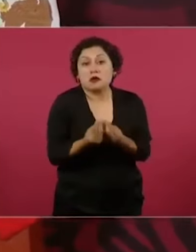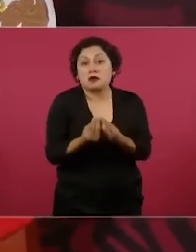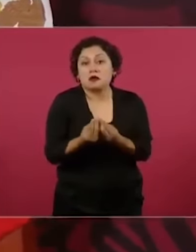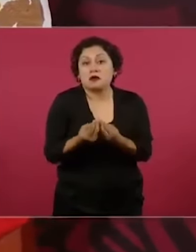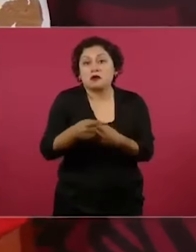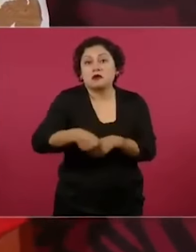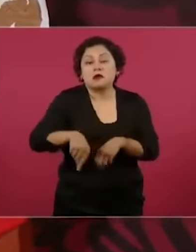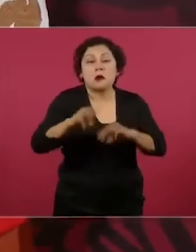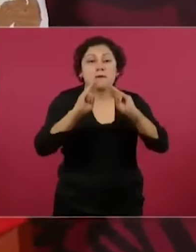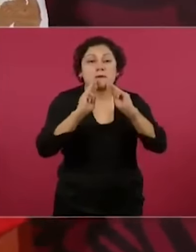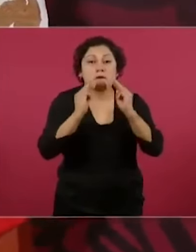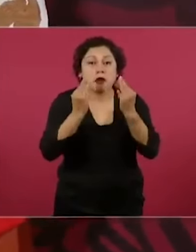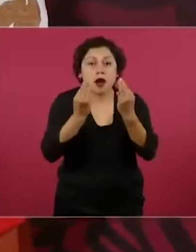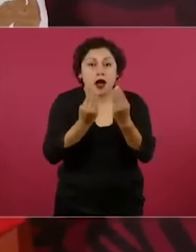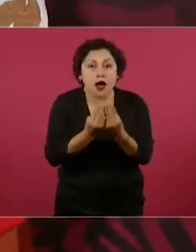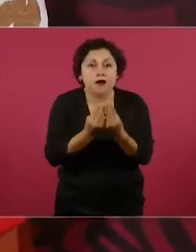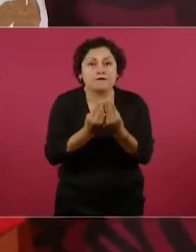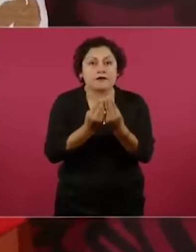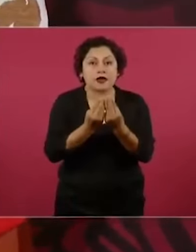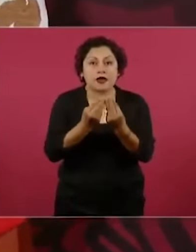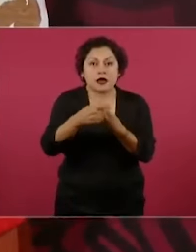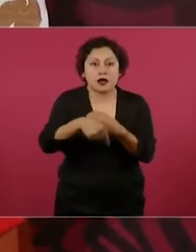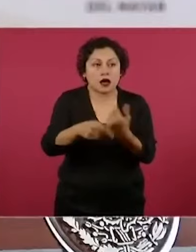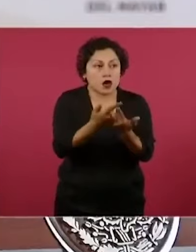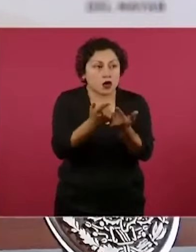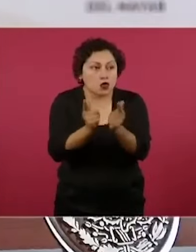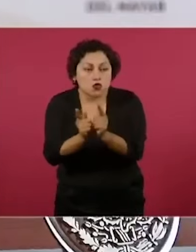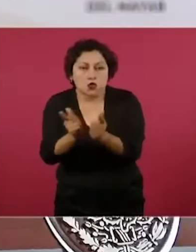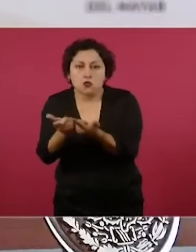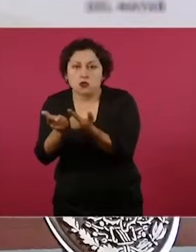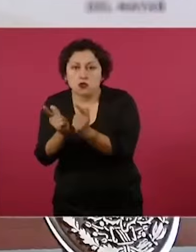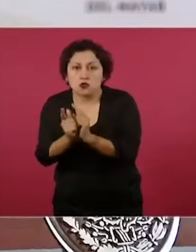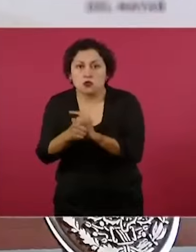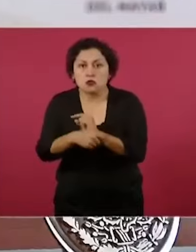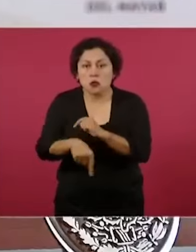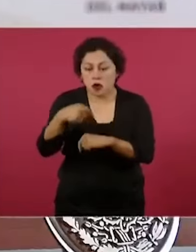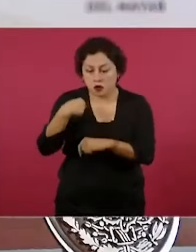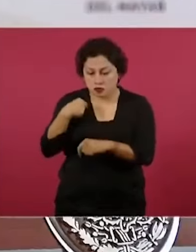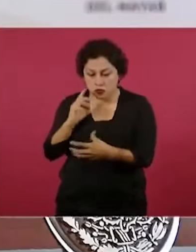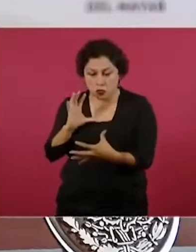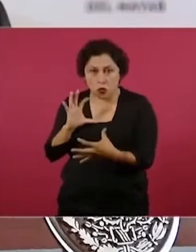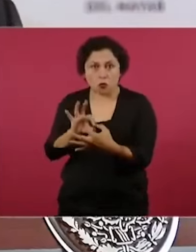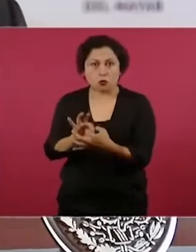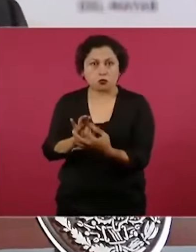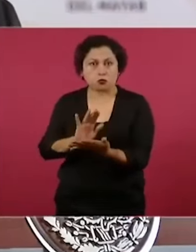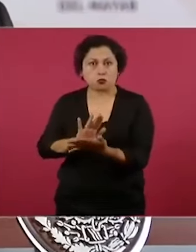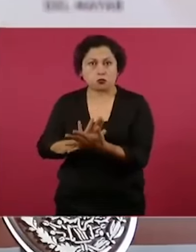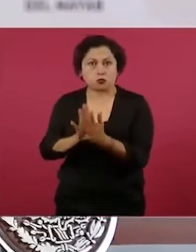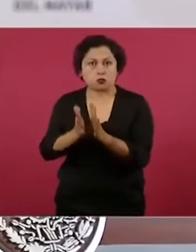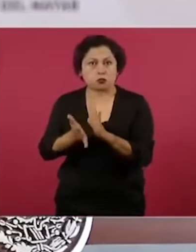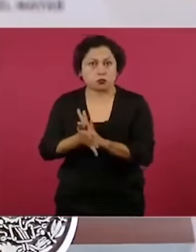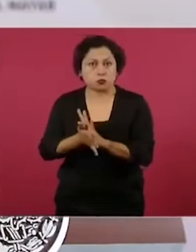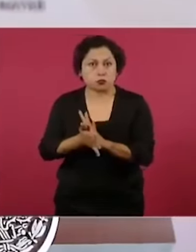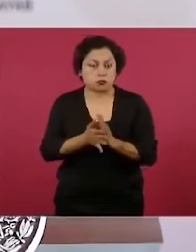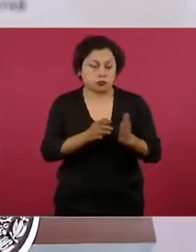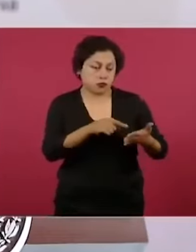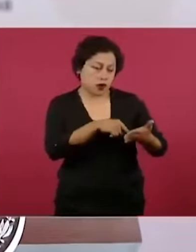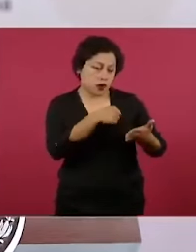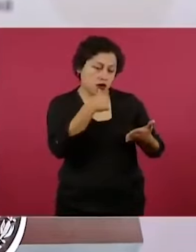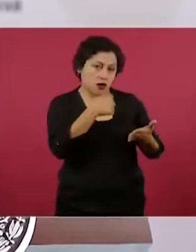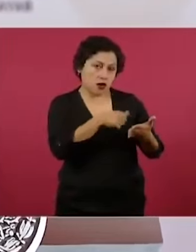el narcotráfico o con las bandas de delincuentes del narcotráfico. García